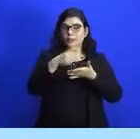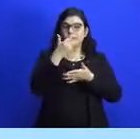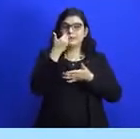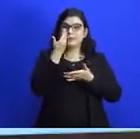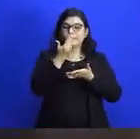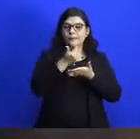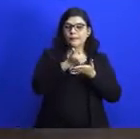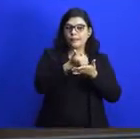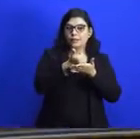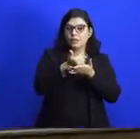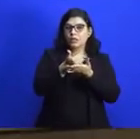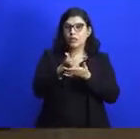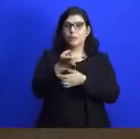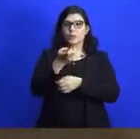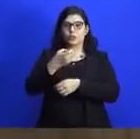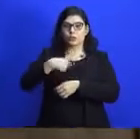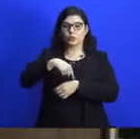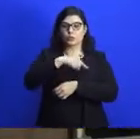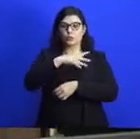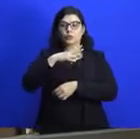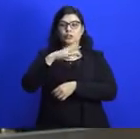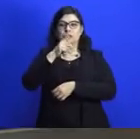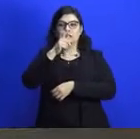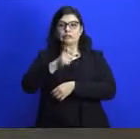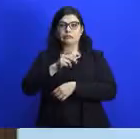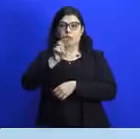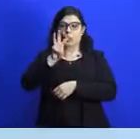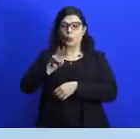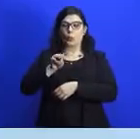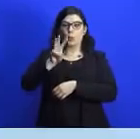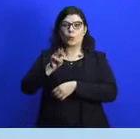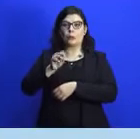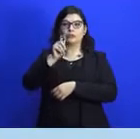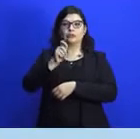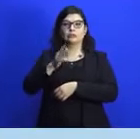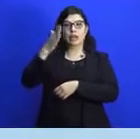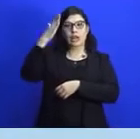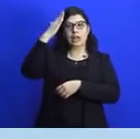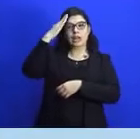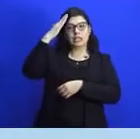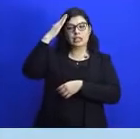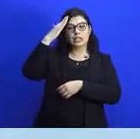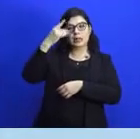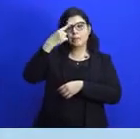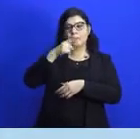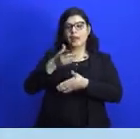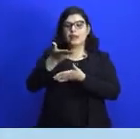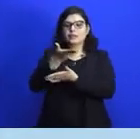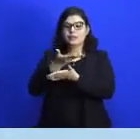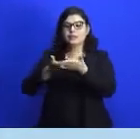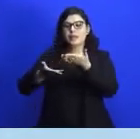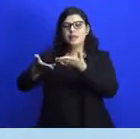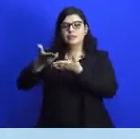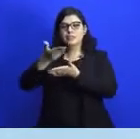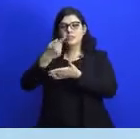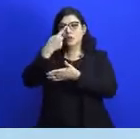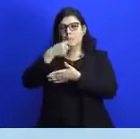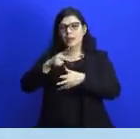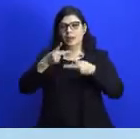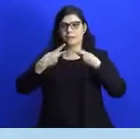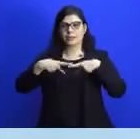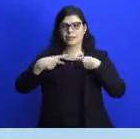este concepto de líder servidor. Este es el propósito más grande, servir a la gente, ayudar a la